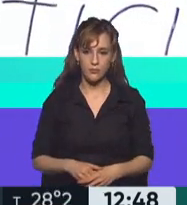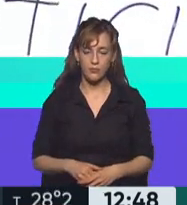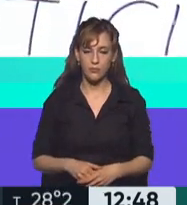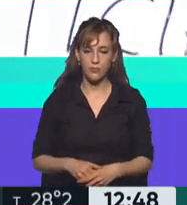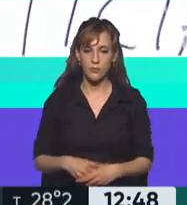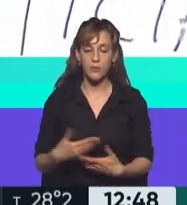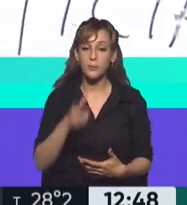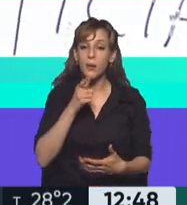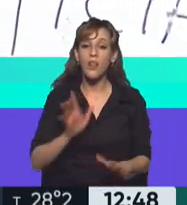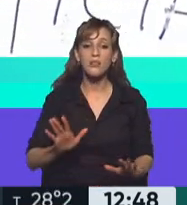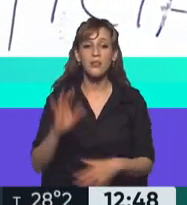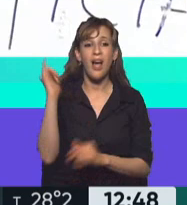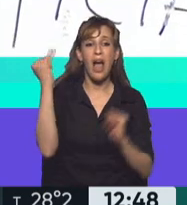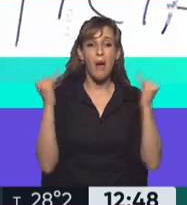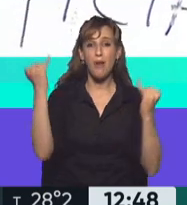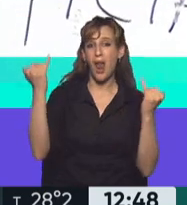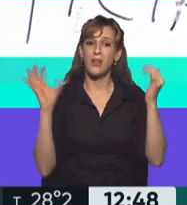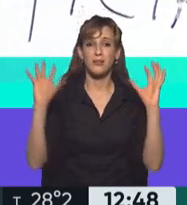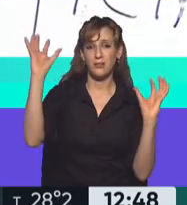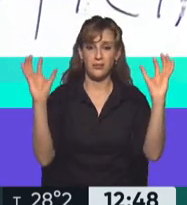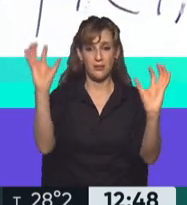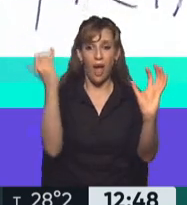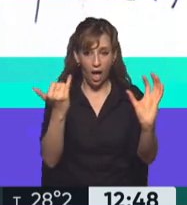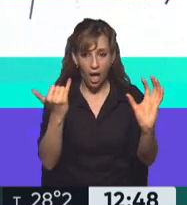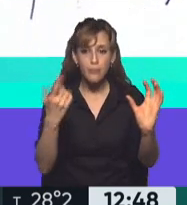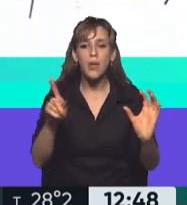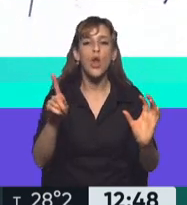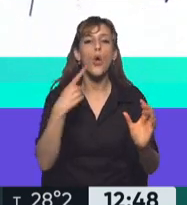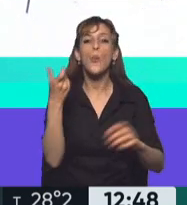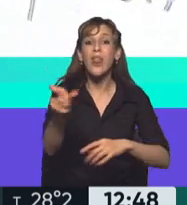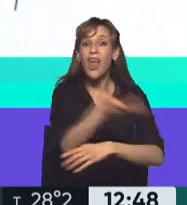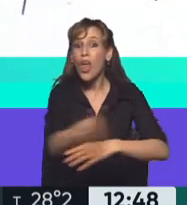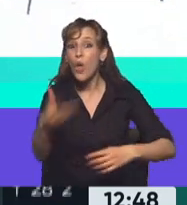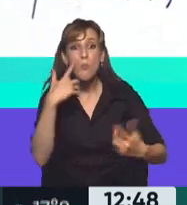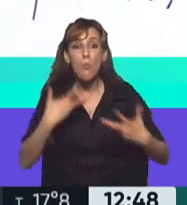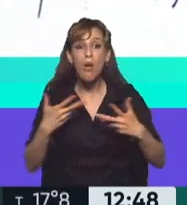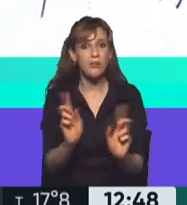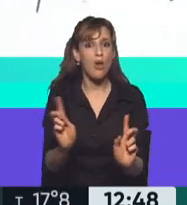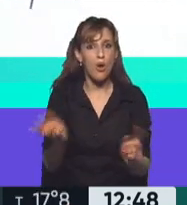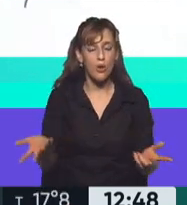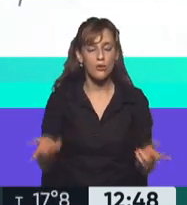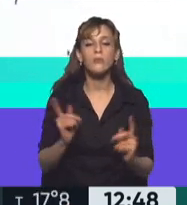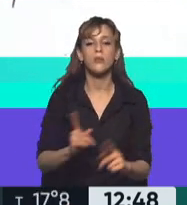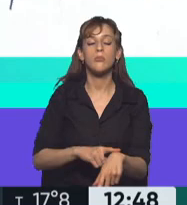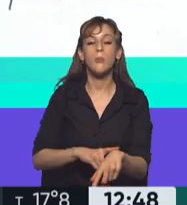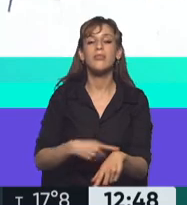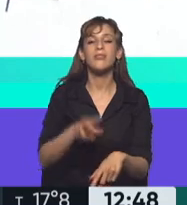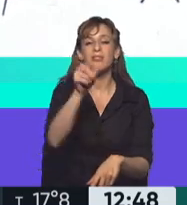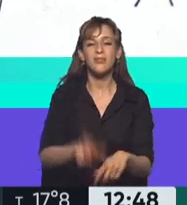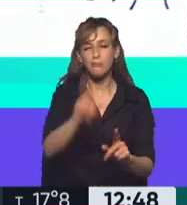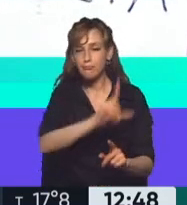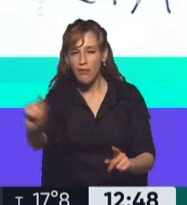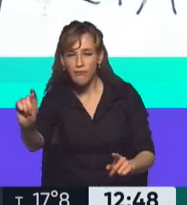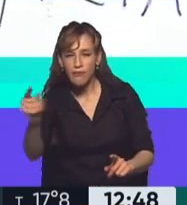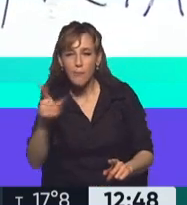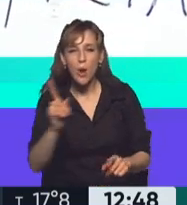supuestamente ahí están las cámaras, pero no me lo quieren mostrar, viste, la mentoría de la policía. Se ve el momento en que la persona huye, pero no el momento en que